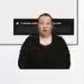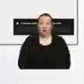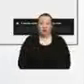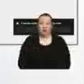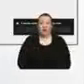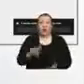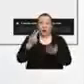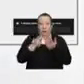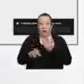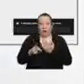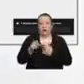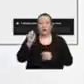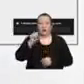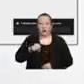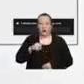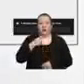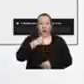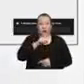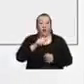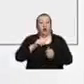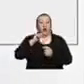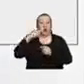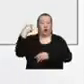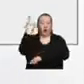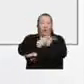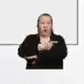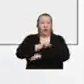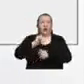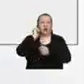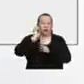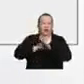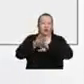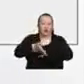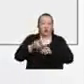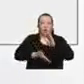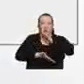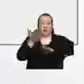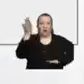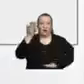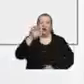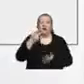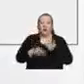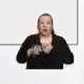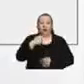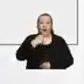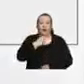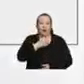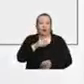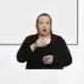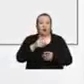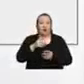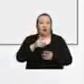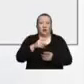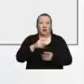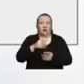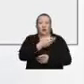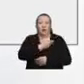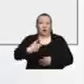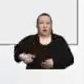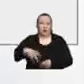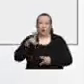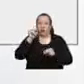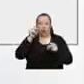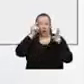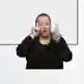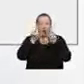involucrada se va al día siguiente de gestión sus sistemas parlamentarios no es cierto bueno de francia y le es presidencialista no es cierto